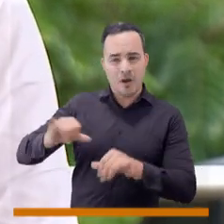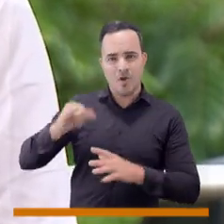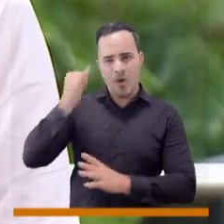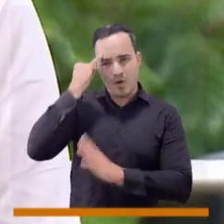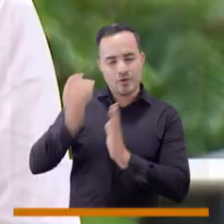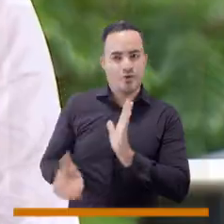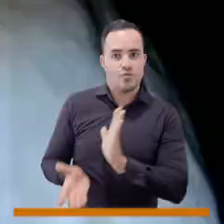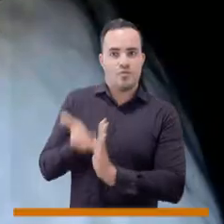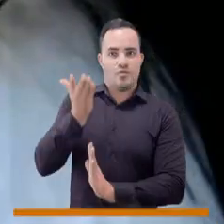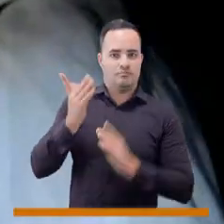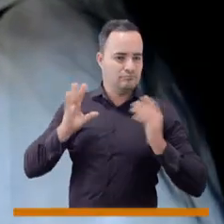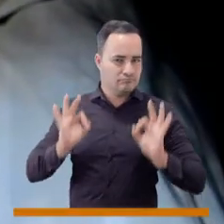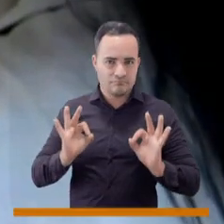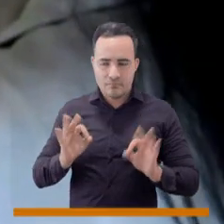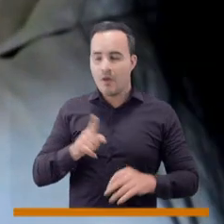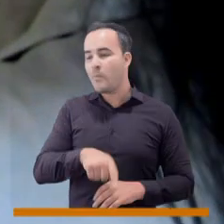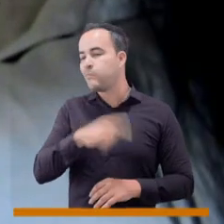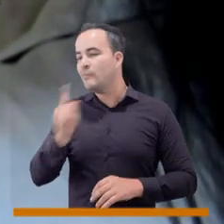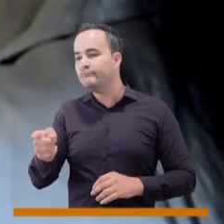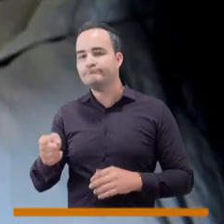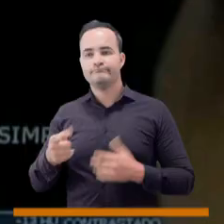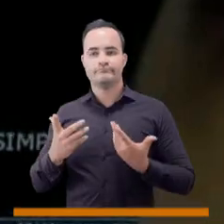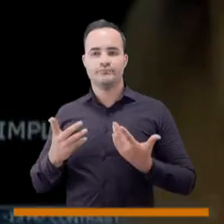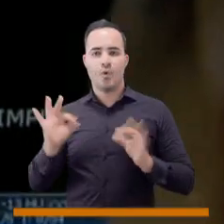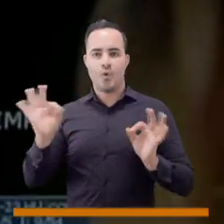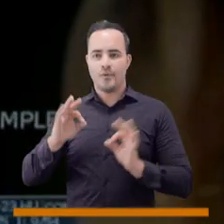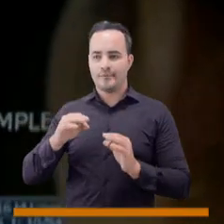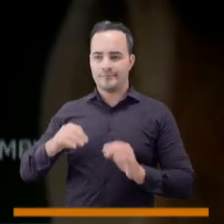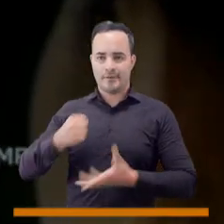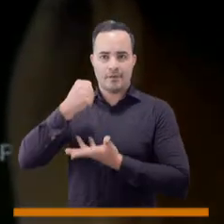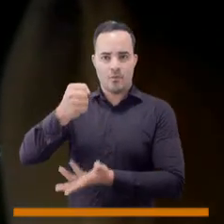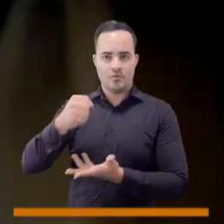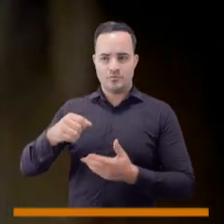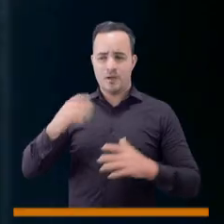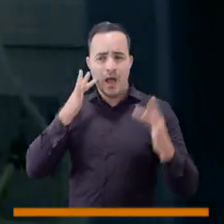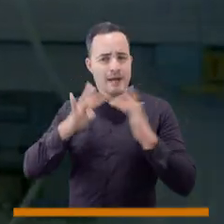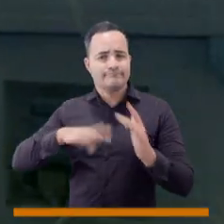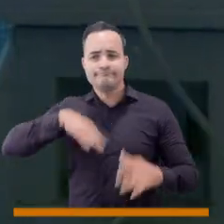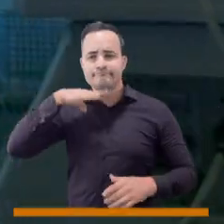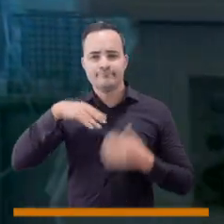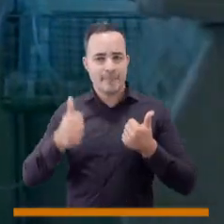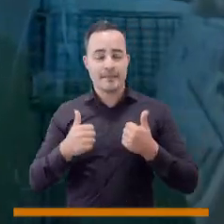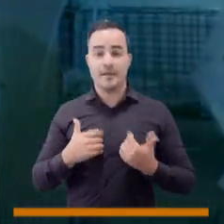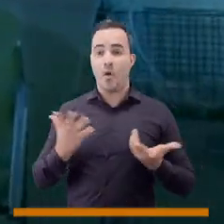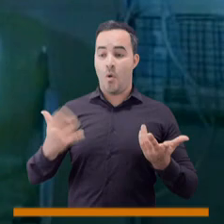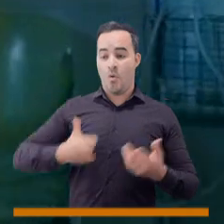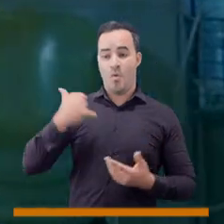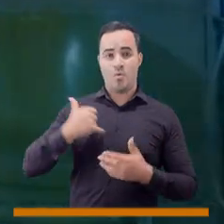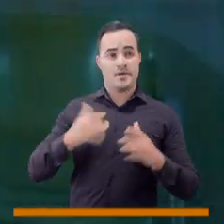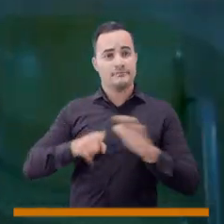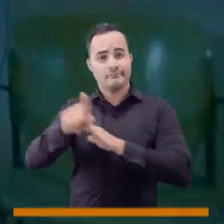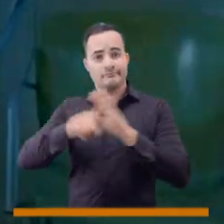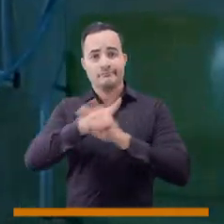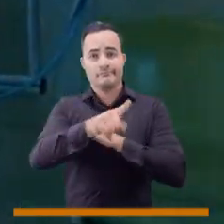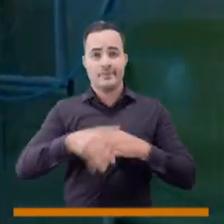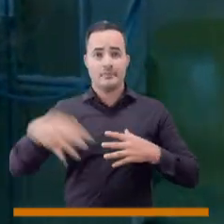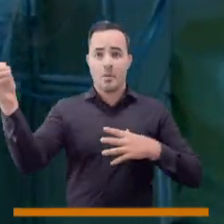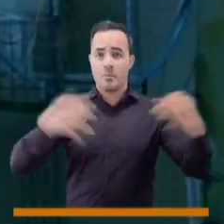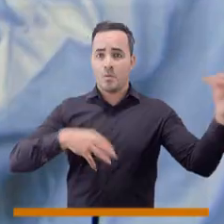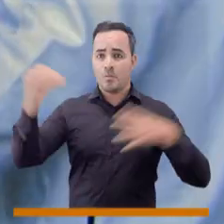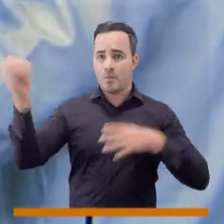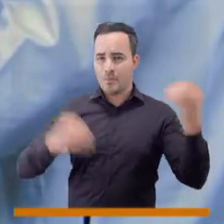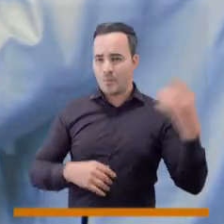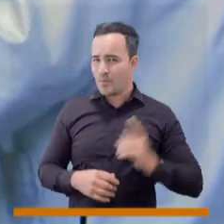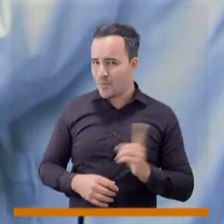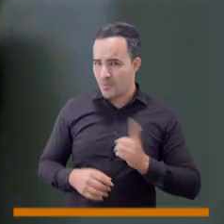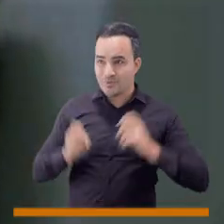con muchas más capacidades desde el punto de vista de recursos. Los jóvenes, como se lo decía Catherine, los vamos a tener aquí en la ciudad y no va a haber